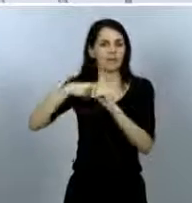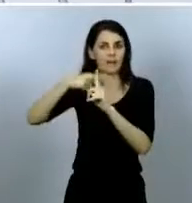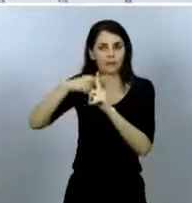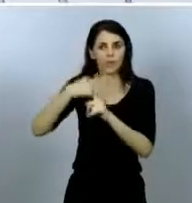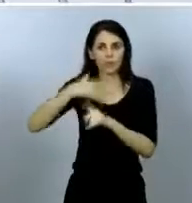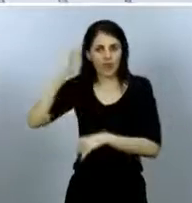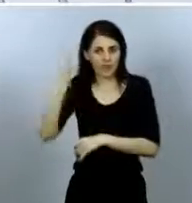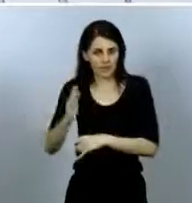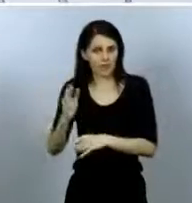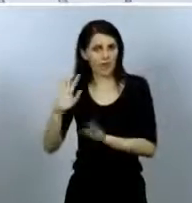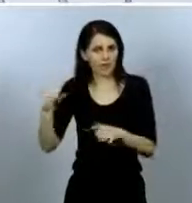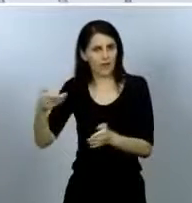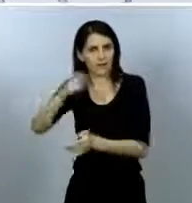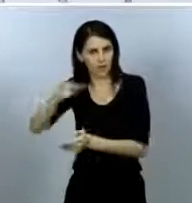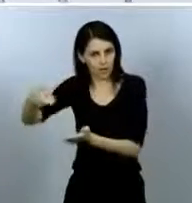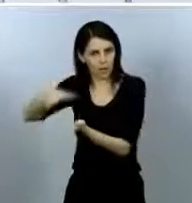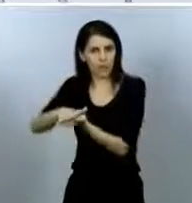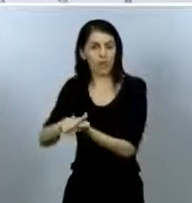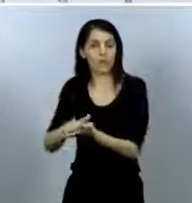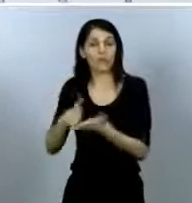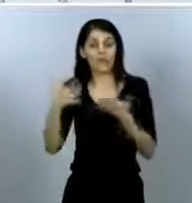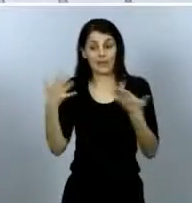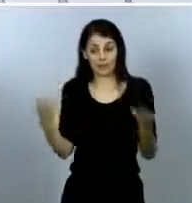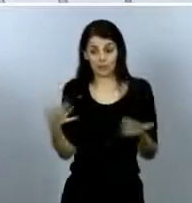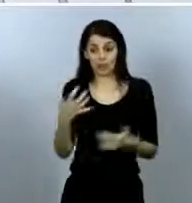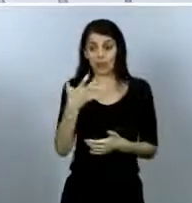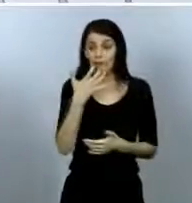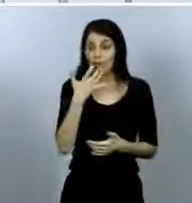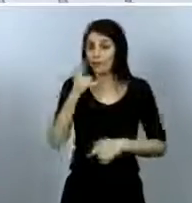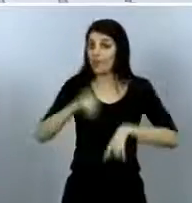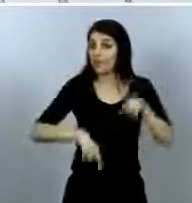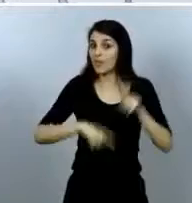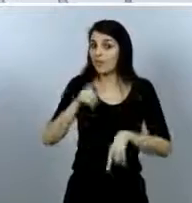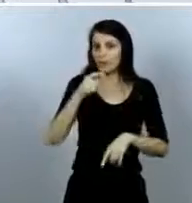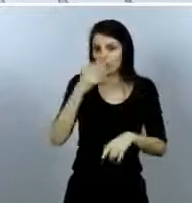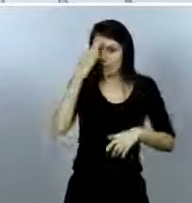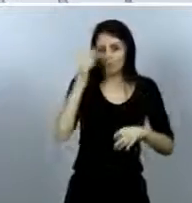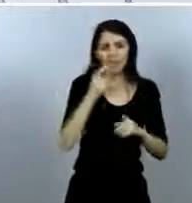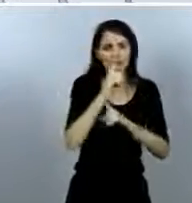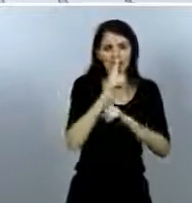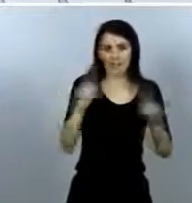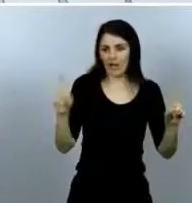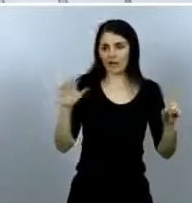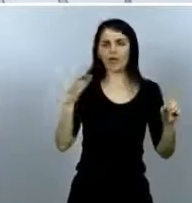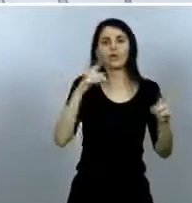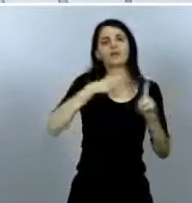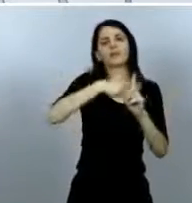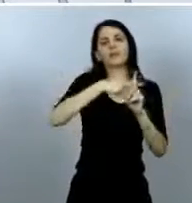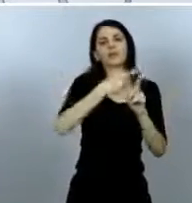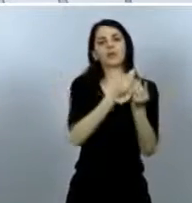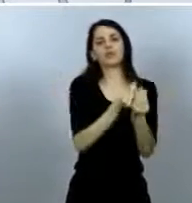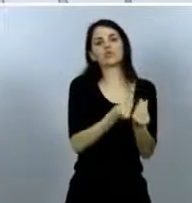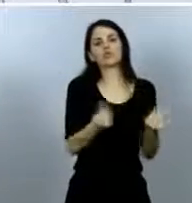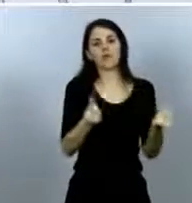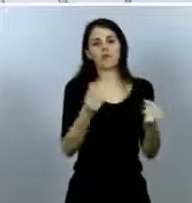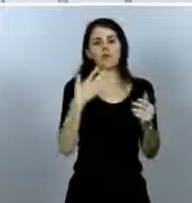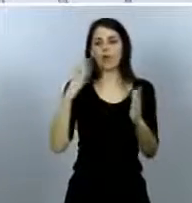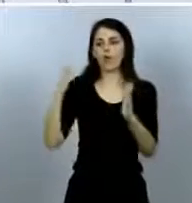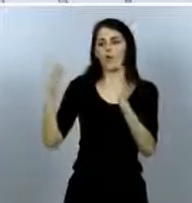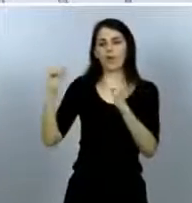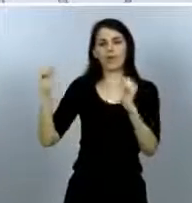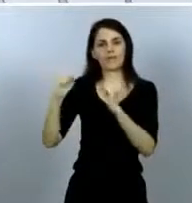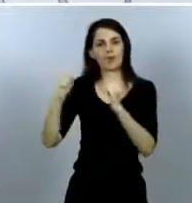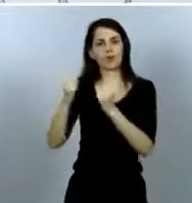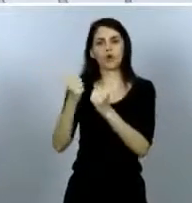hace que un año con una temperatura relativamente suave y con una epidemia de gripe es relativamente suave pueda generar